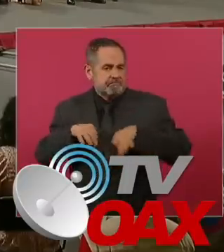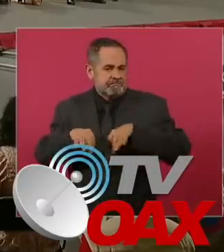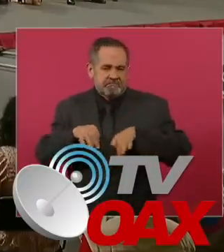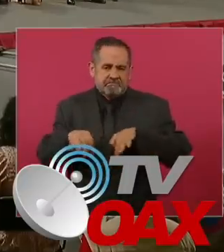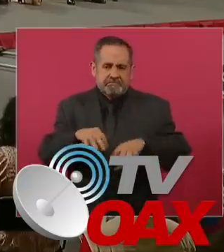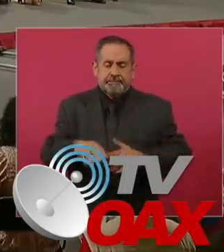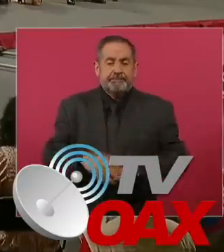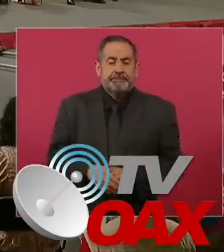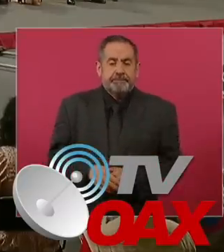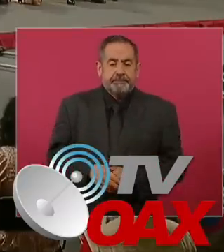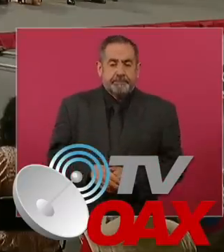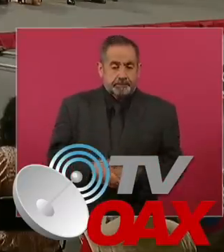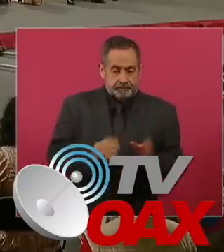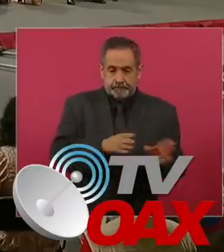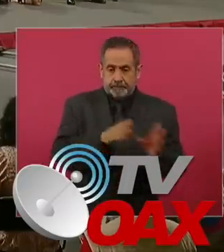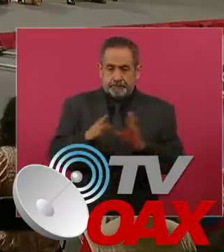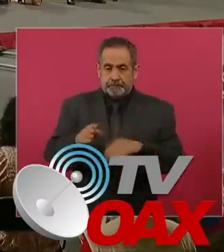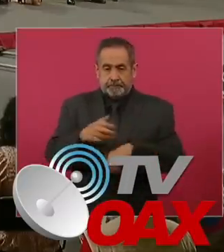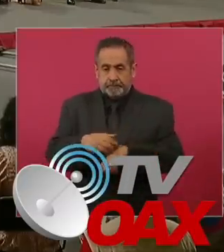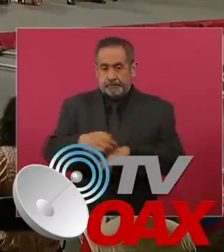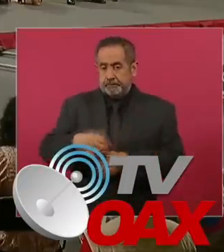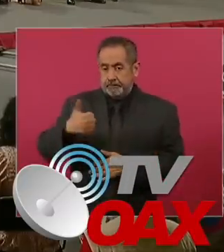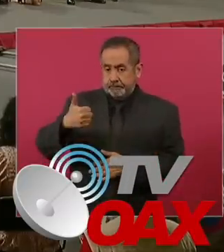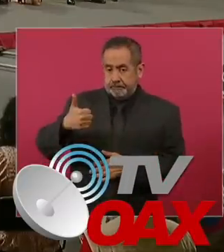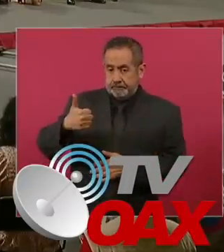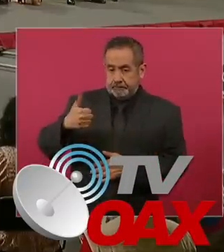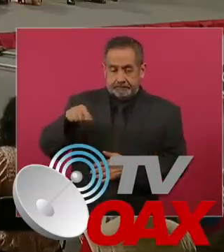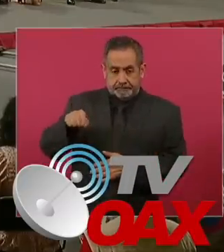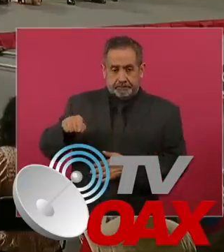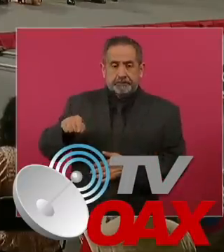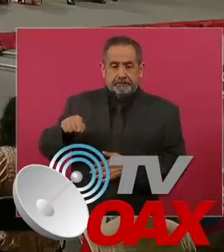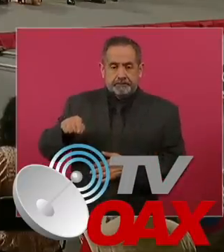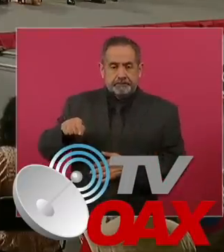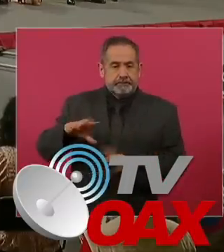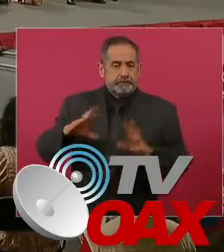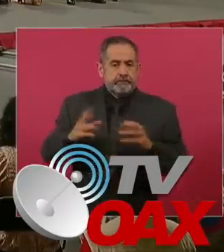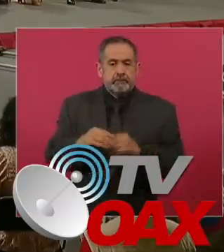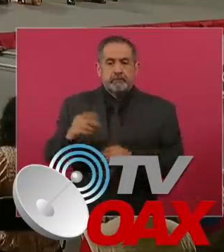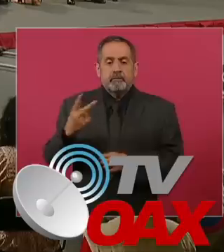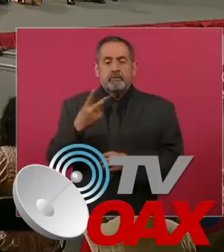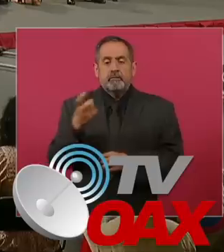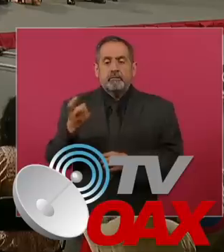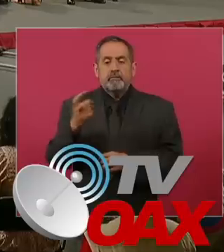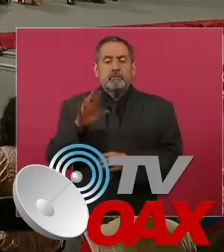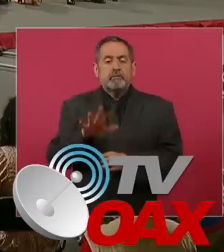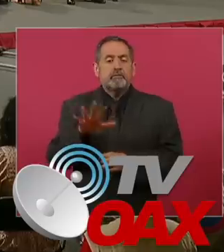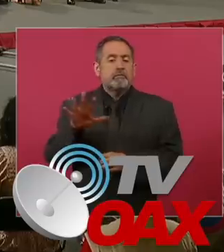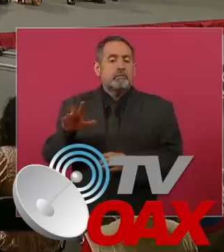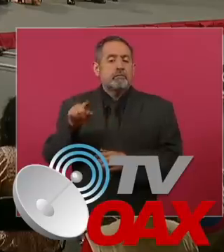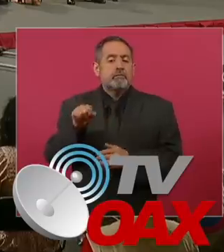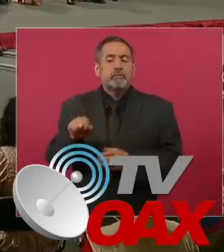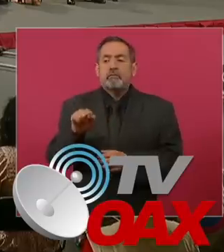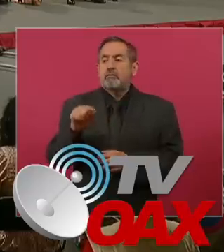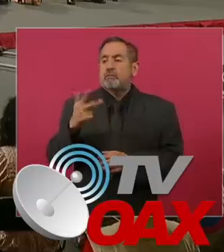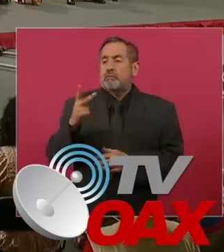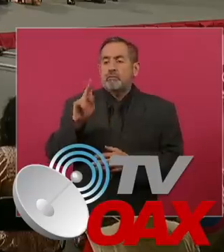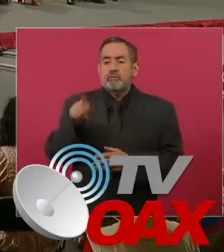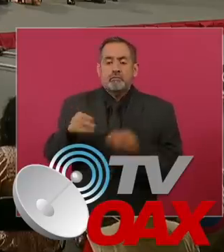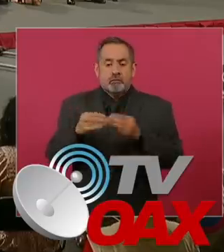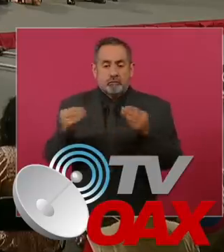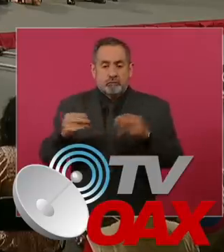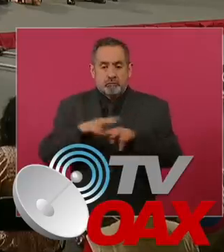se refiere al tramo 6, aquí hablamos de 255.8 kilómetros de vía